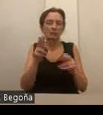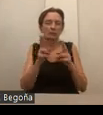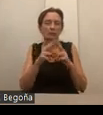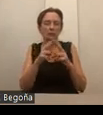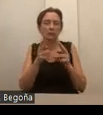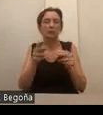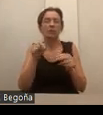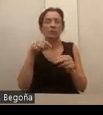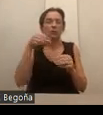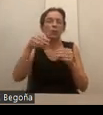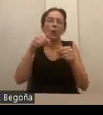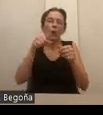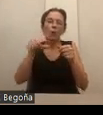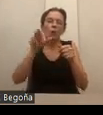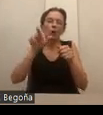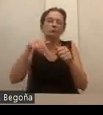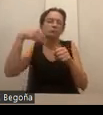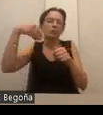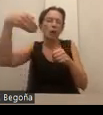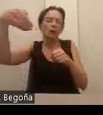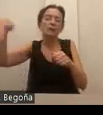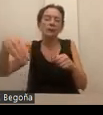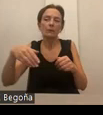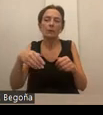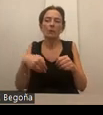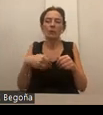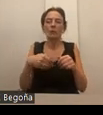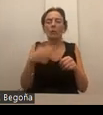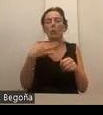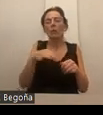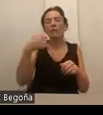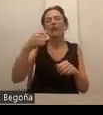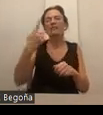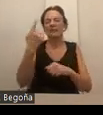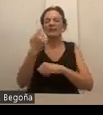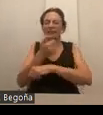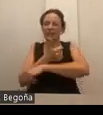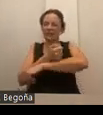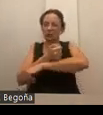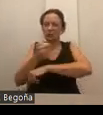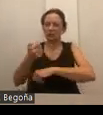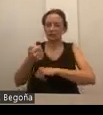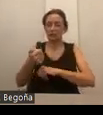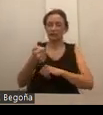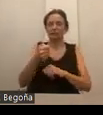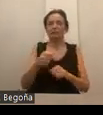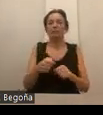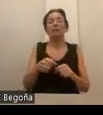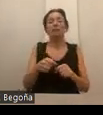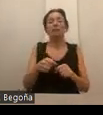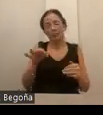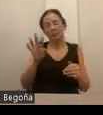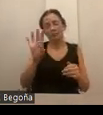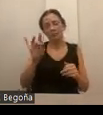ser, sobre todo con el paso de los años, el problema que suele haber es que pasamos de una resistencia